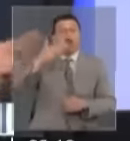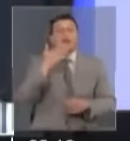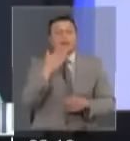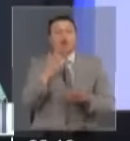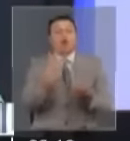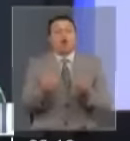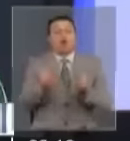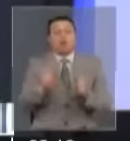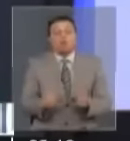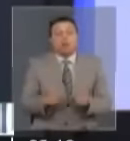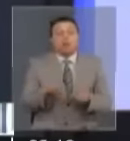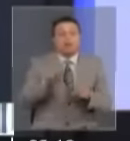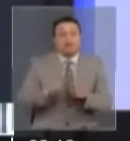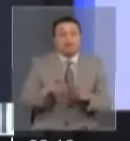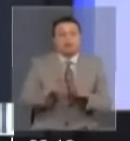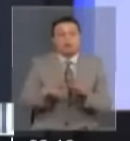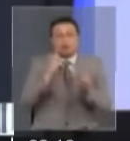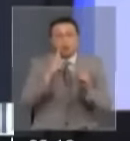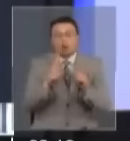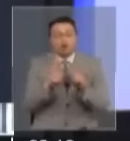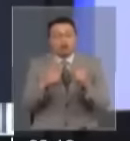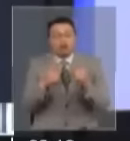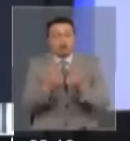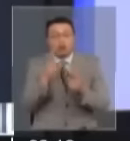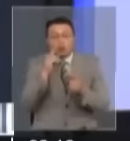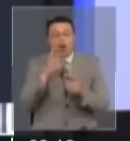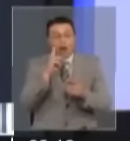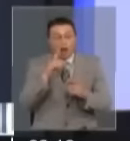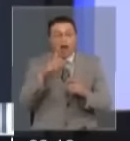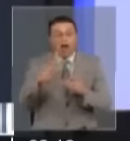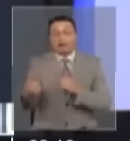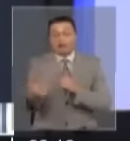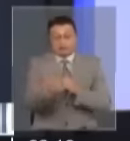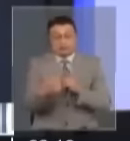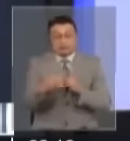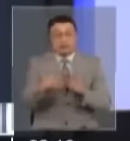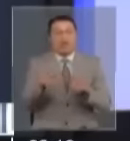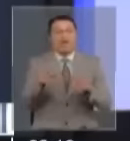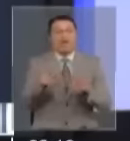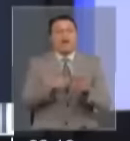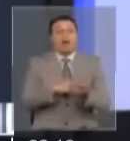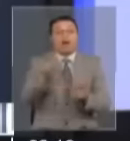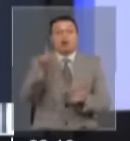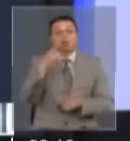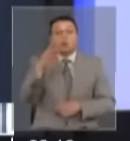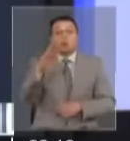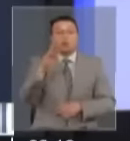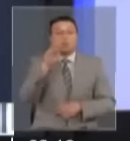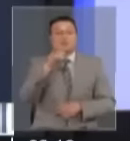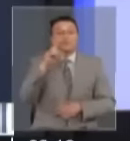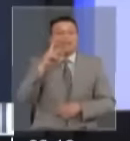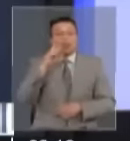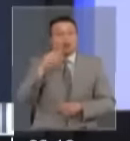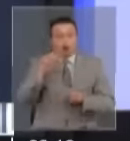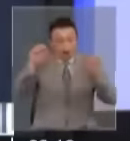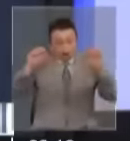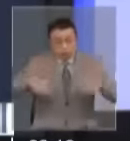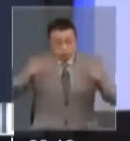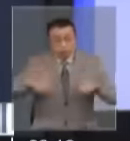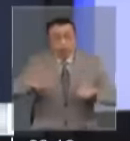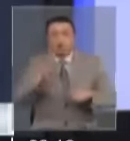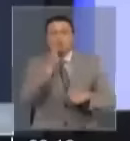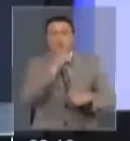abordar desde todos los allegados que tenemos en la comuna, que tienen subsidios aprobados y que no tenemos y que no se les ha dado sitio